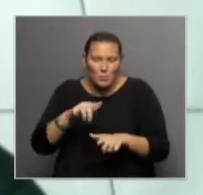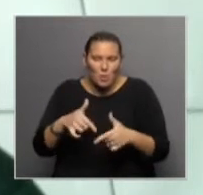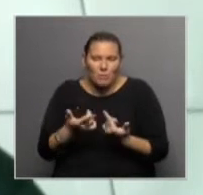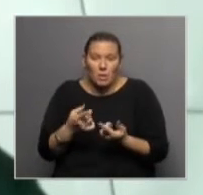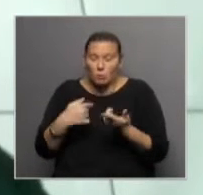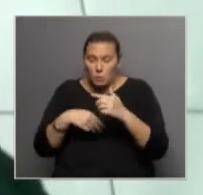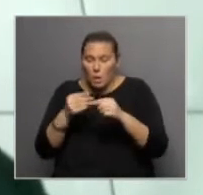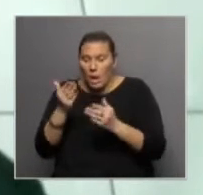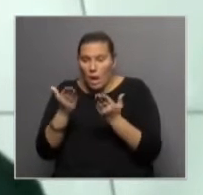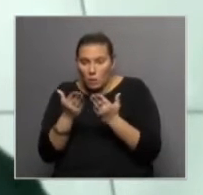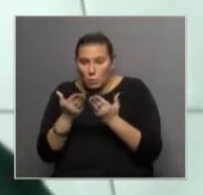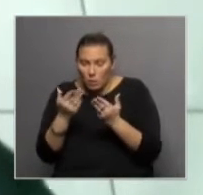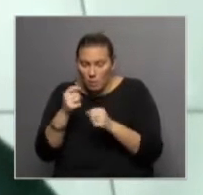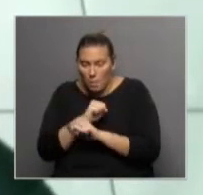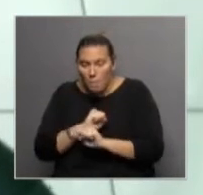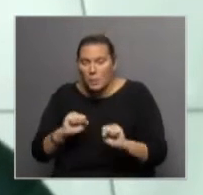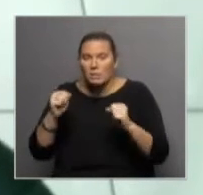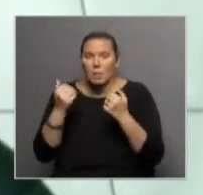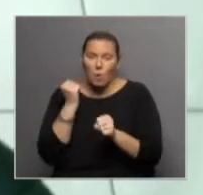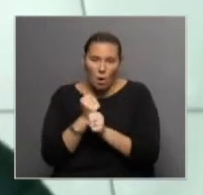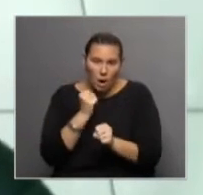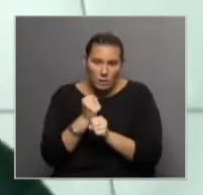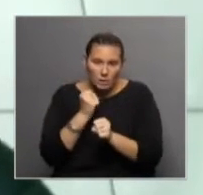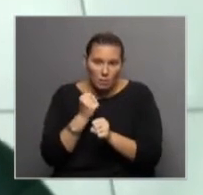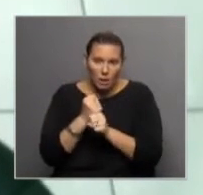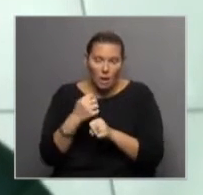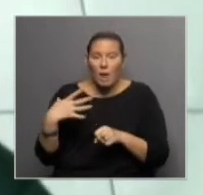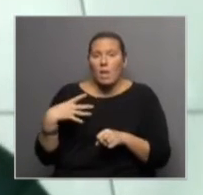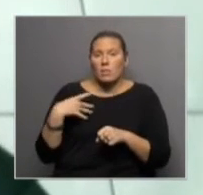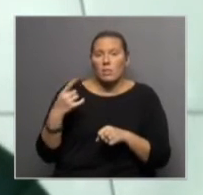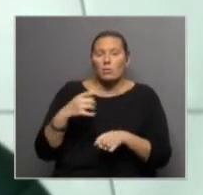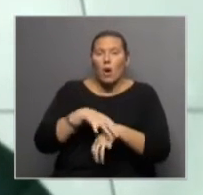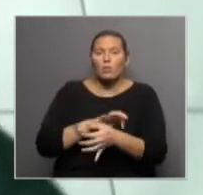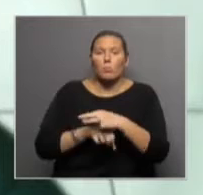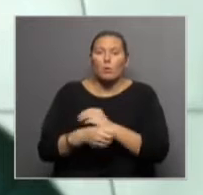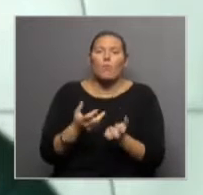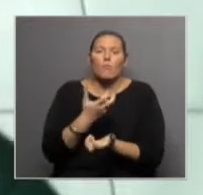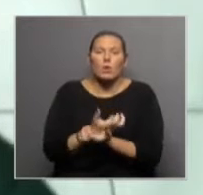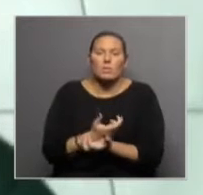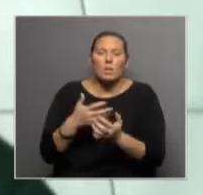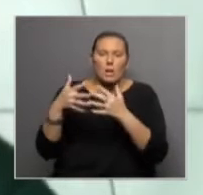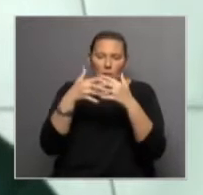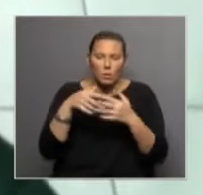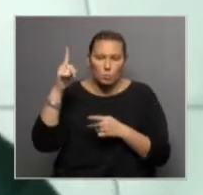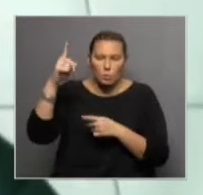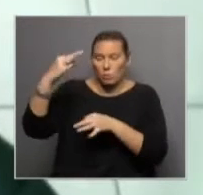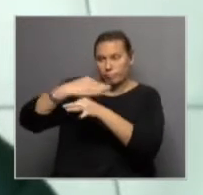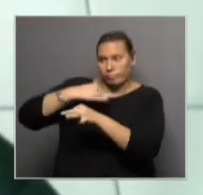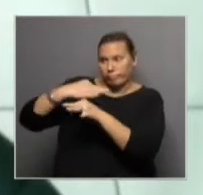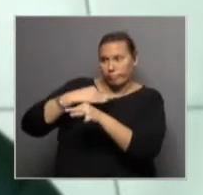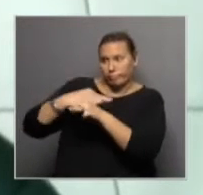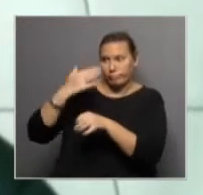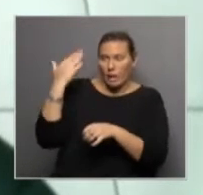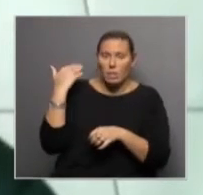siendo estudiantes, bajo la dirección del doctor Clyde Snow, un antropólogo forense norteamericano que fue quien nos formó en esos primeros